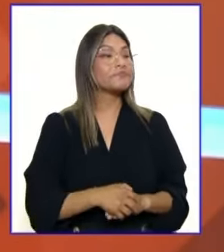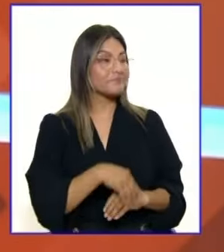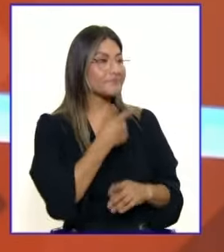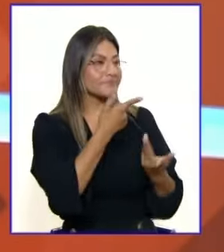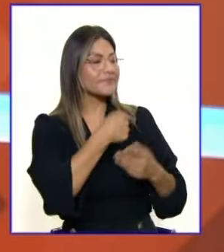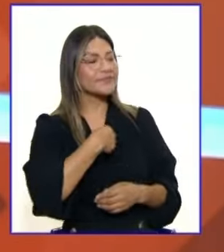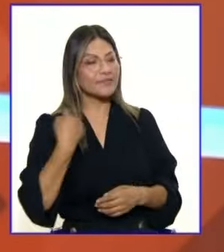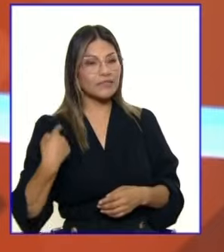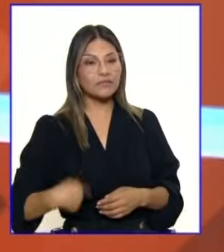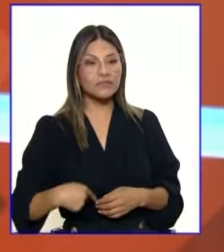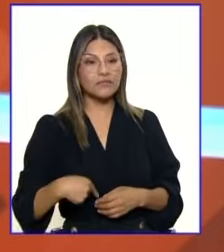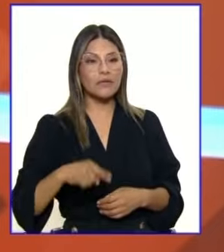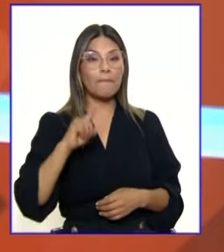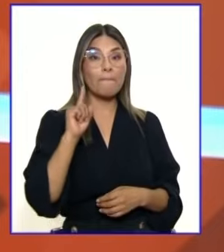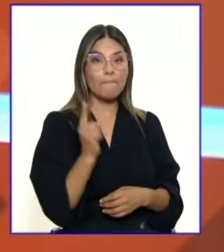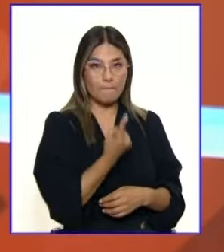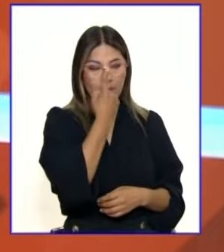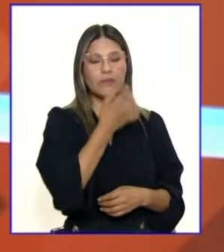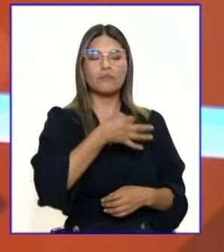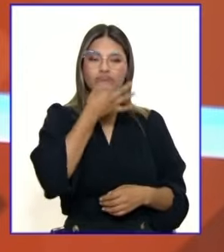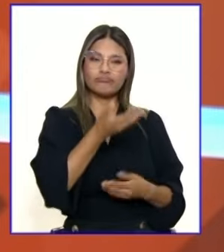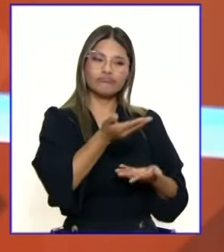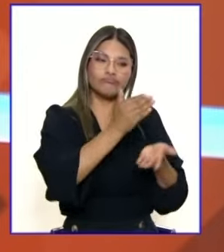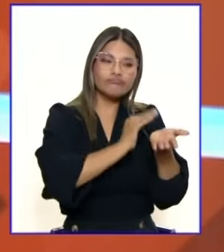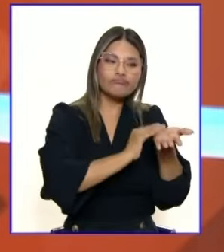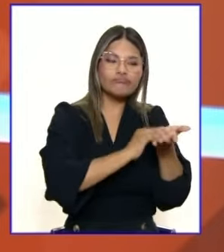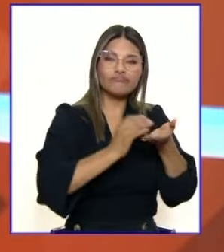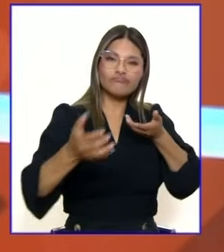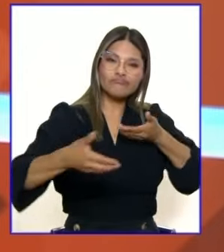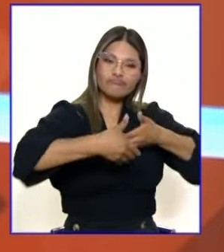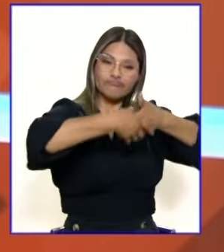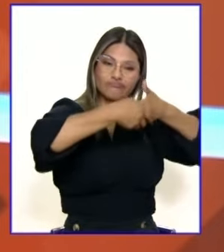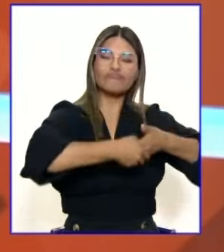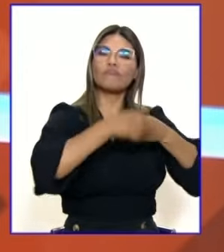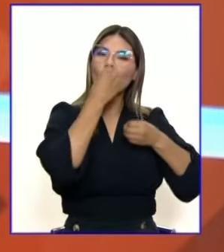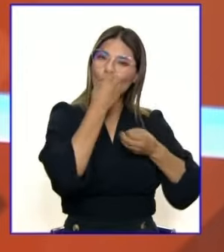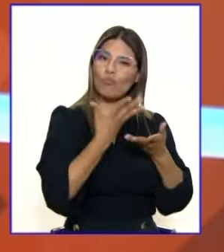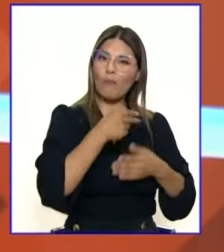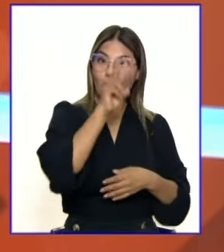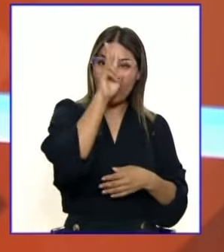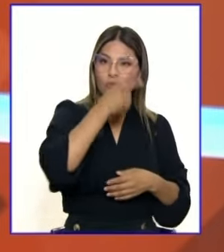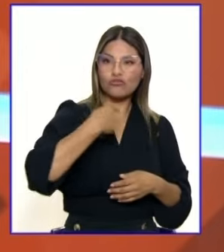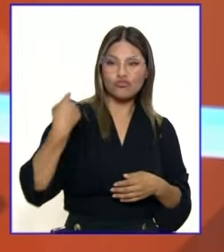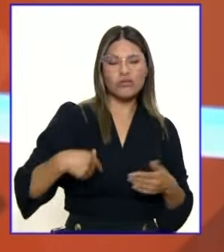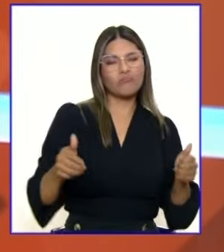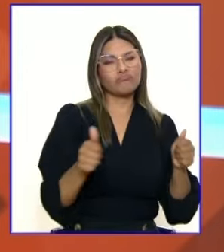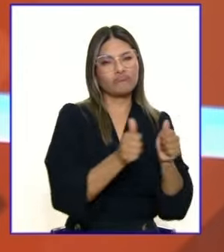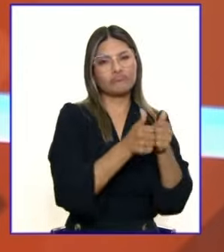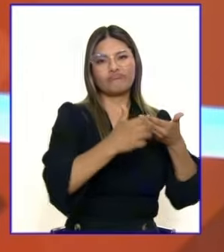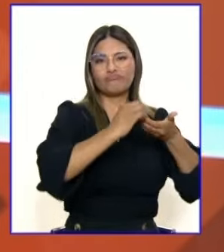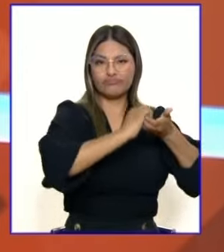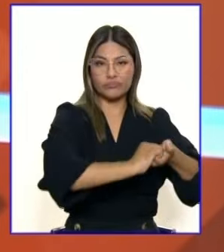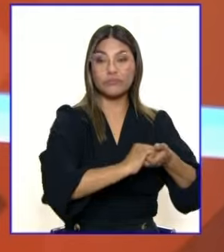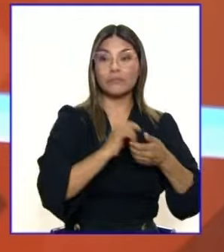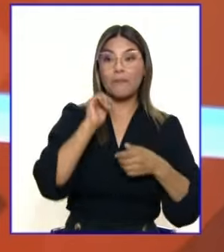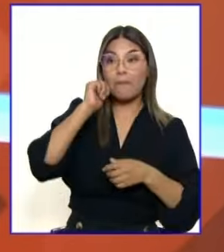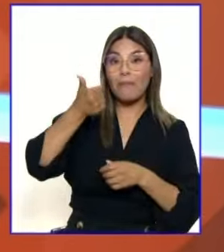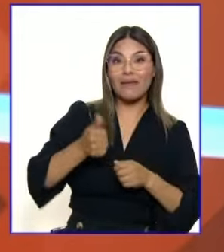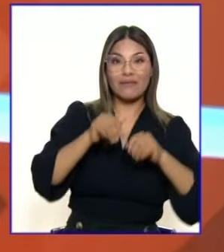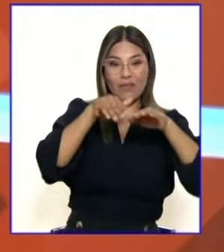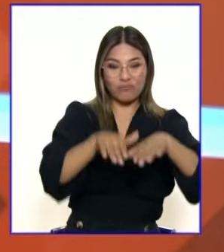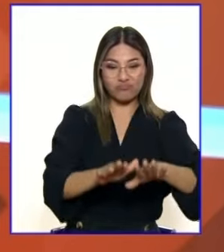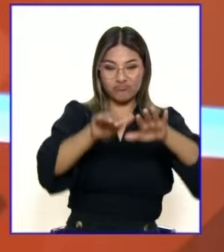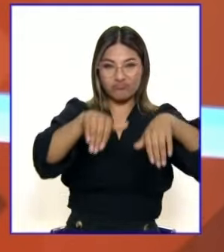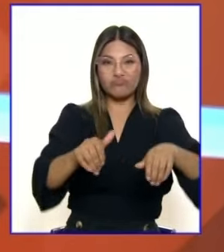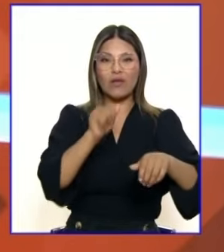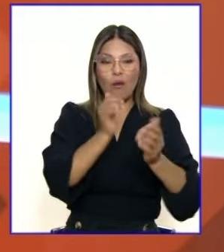comercial, la preponderancia de China ahora en el Perú es evidente. Mañana se inaugura Chancay, 3.400 millones de dólares de inversión. Y